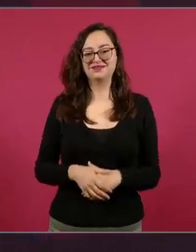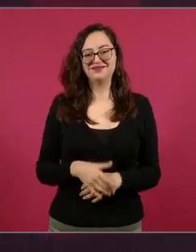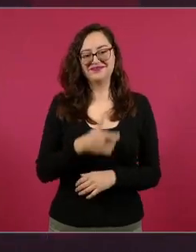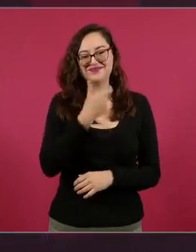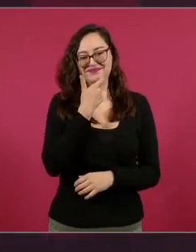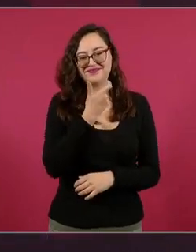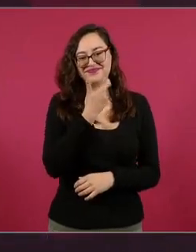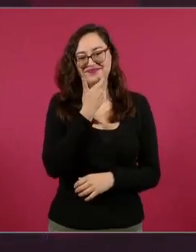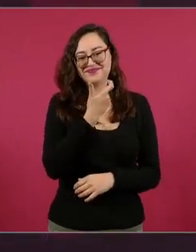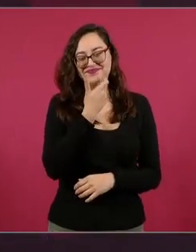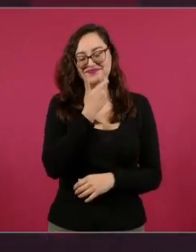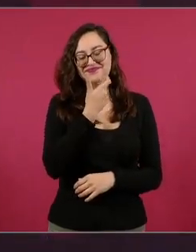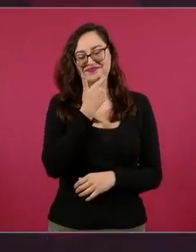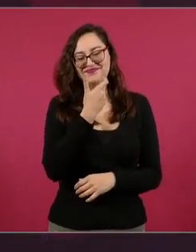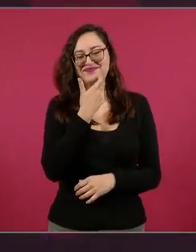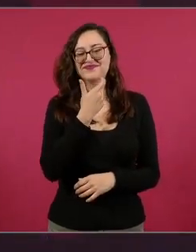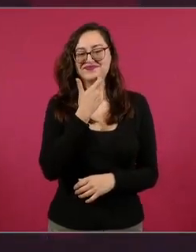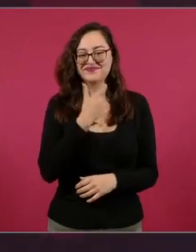en la